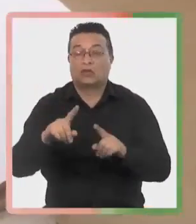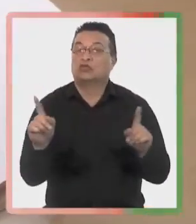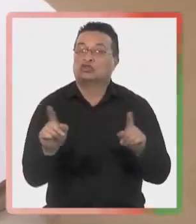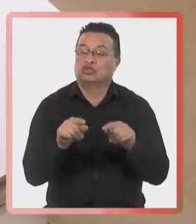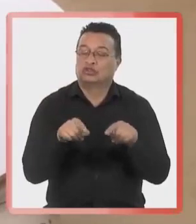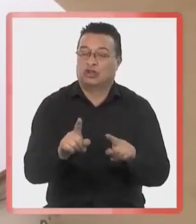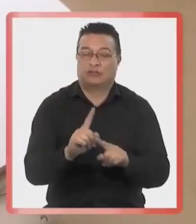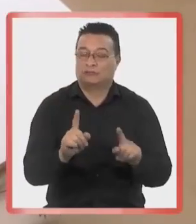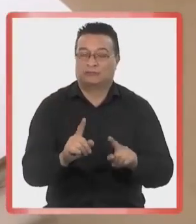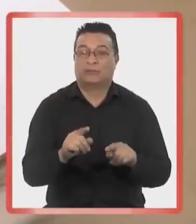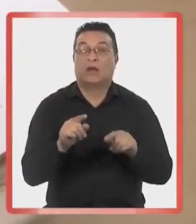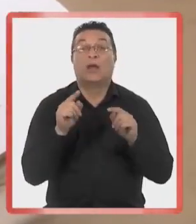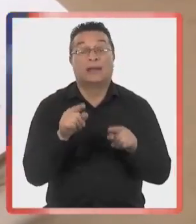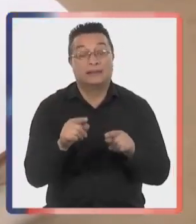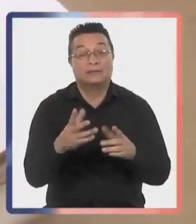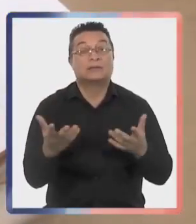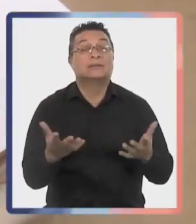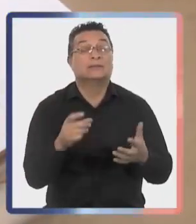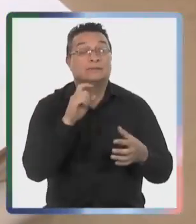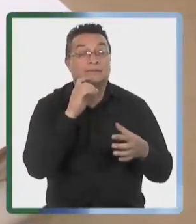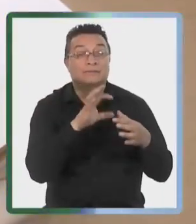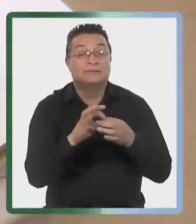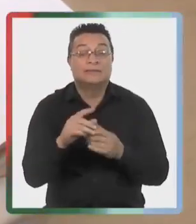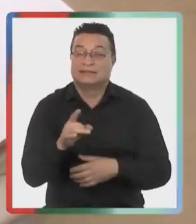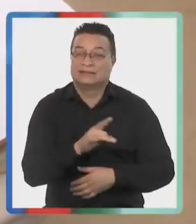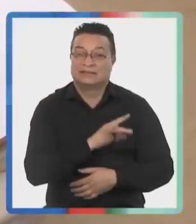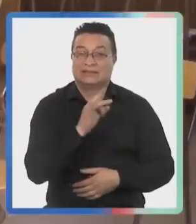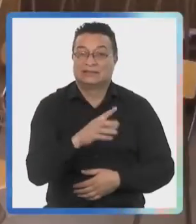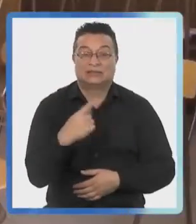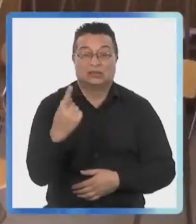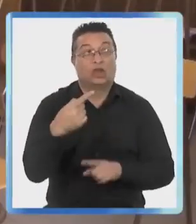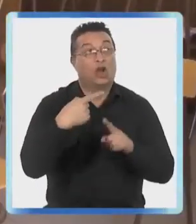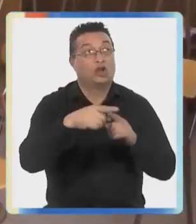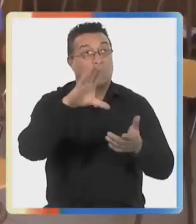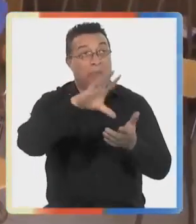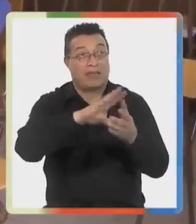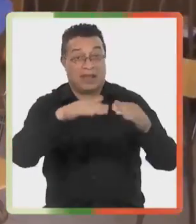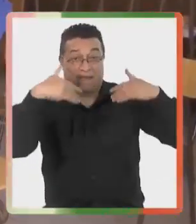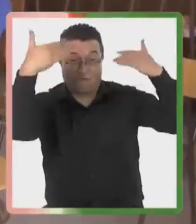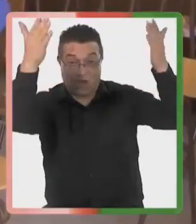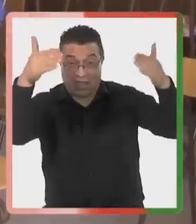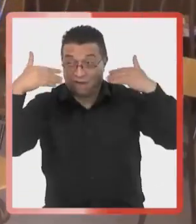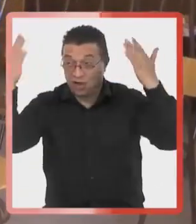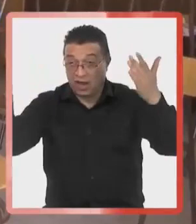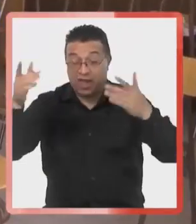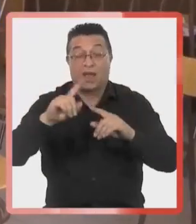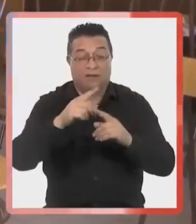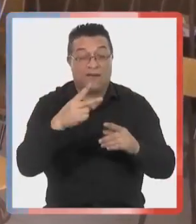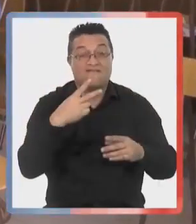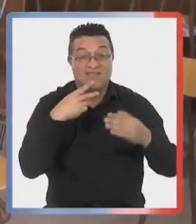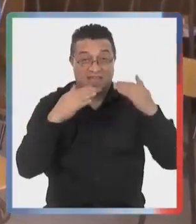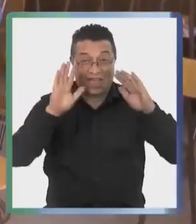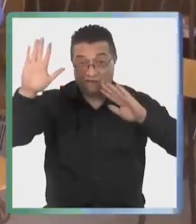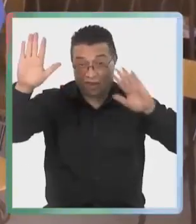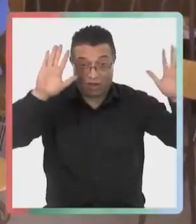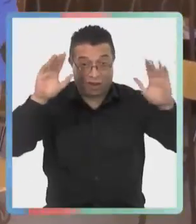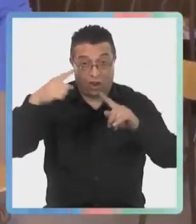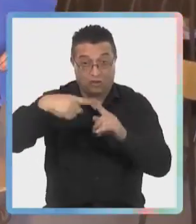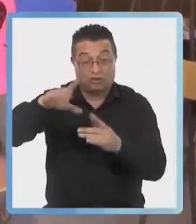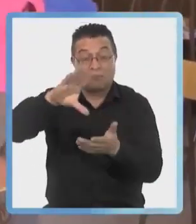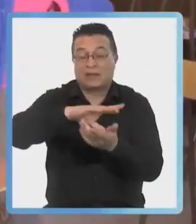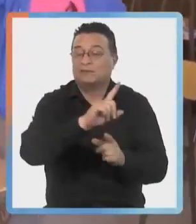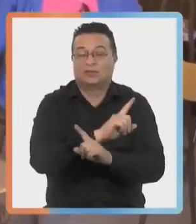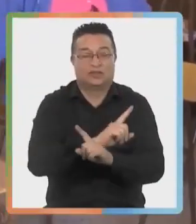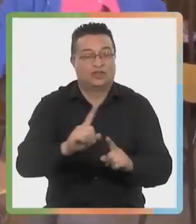se trata de eso. Por consiguiente, no, los chilenos en el extranjero, domiciliados en el extranjero, de acuerdo